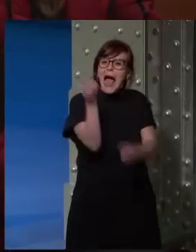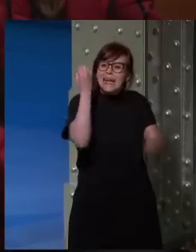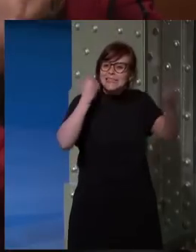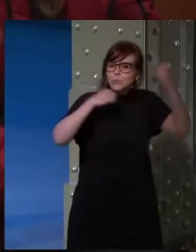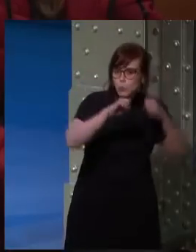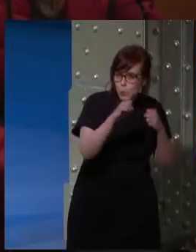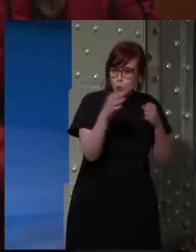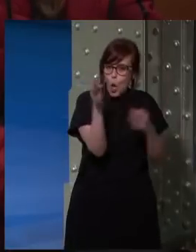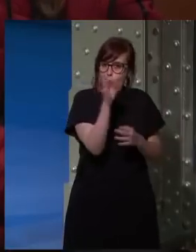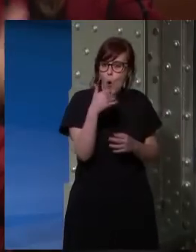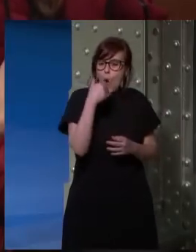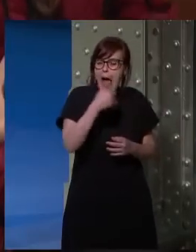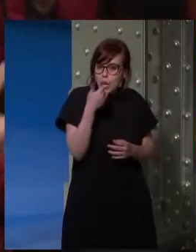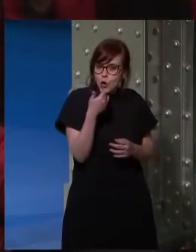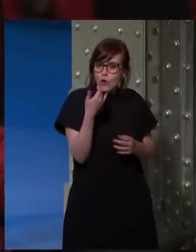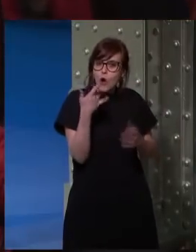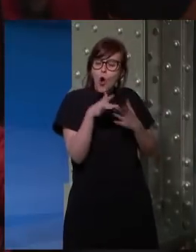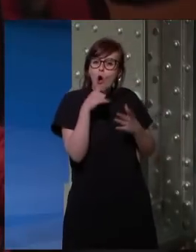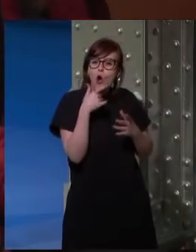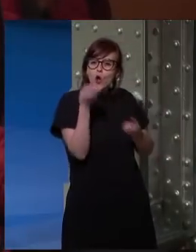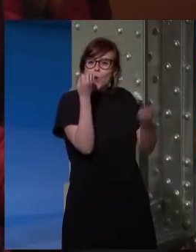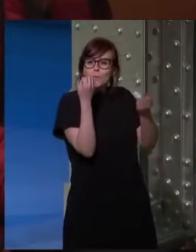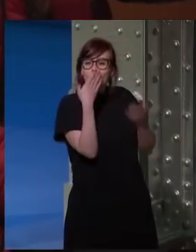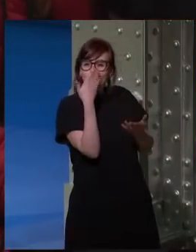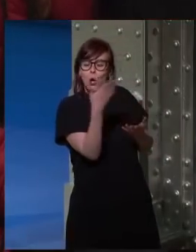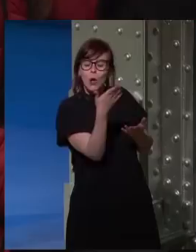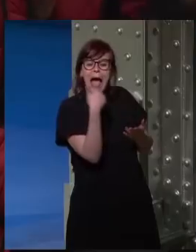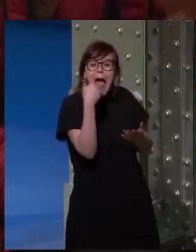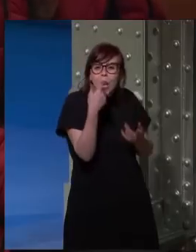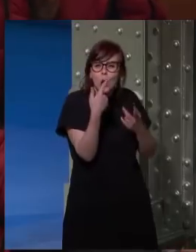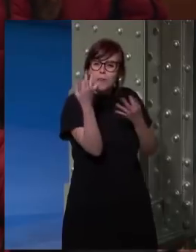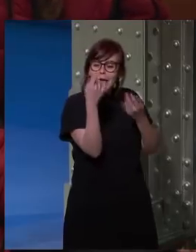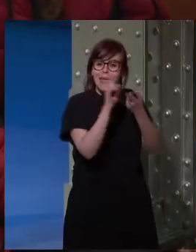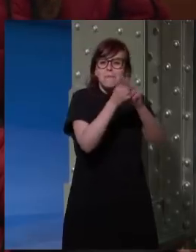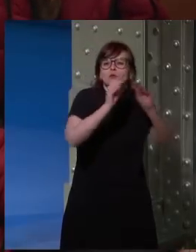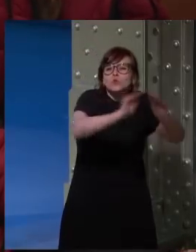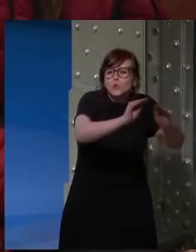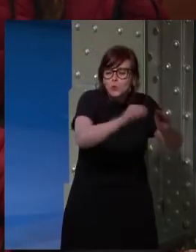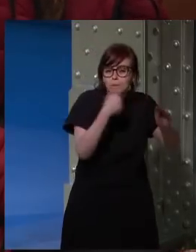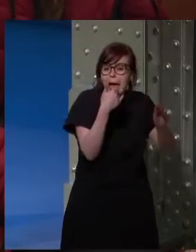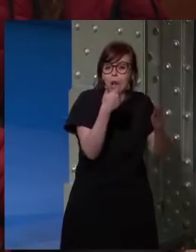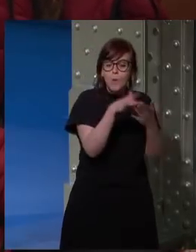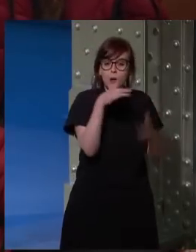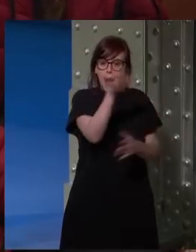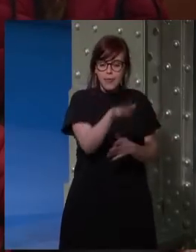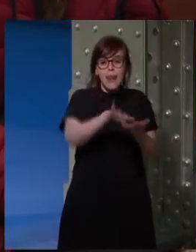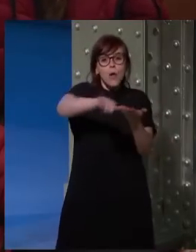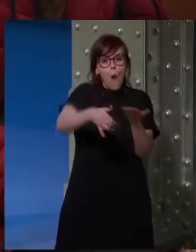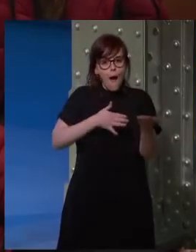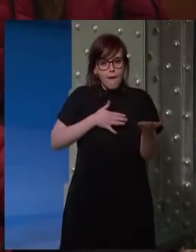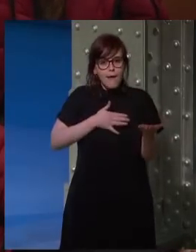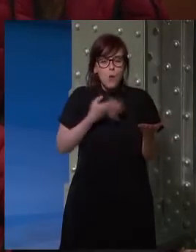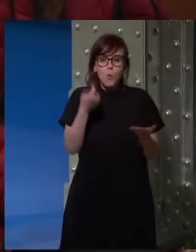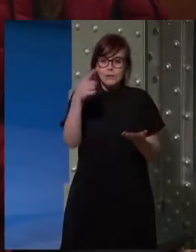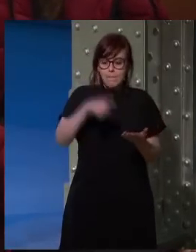normativas, determinadas leyes que a lo mejor hay que cambiar. Pero no ser tan... En nuestro lenguaje, a lo mejor